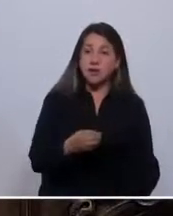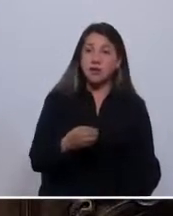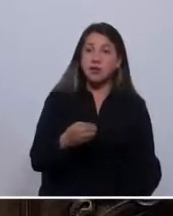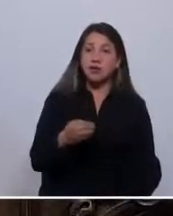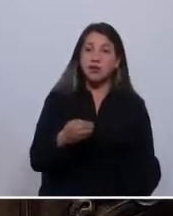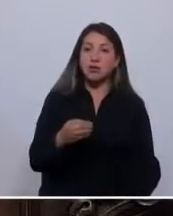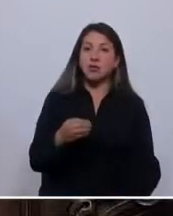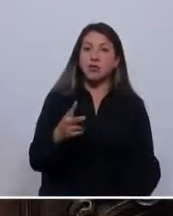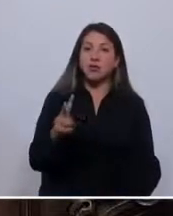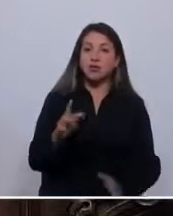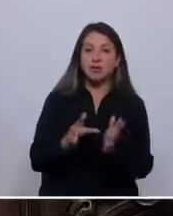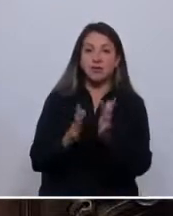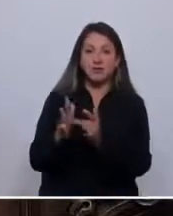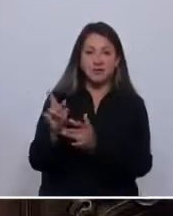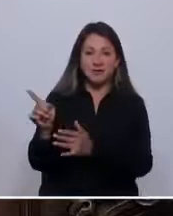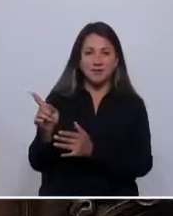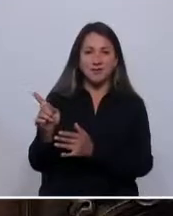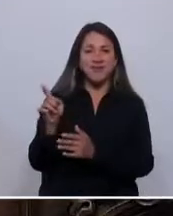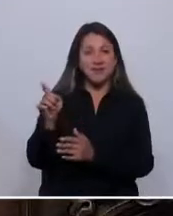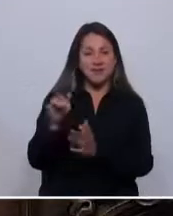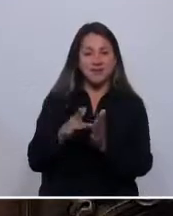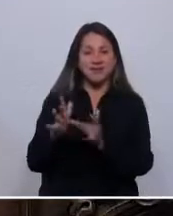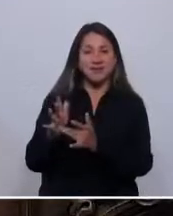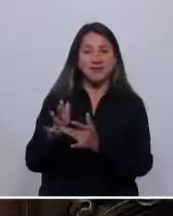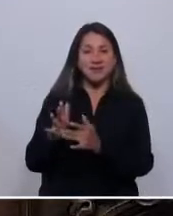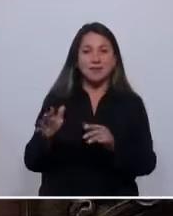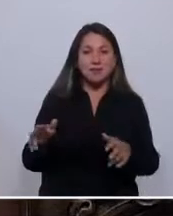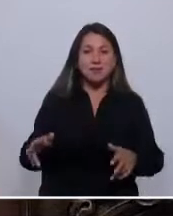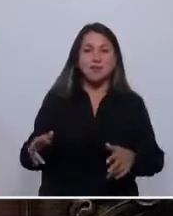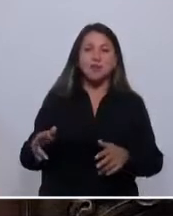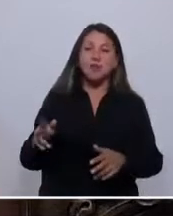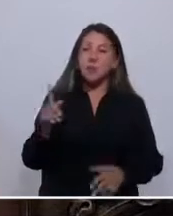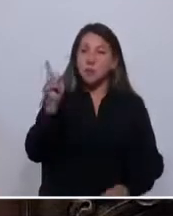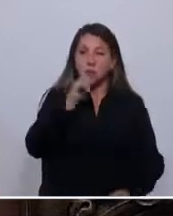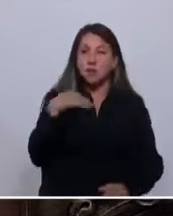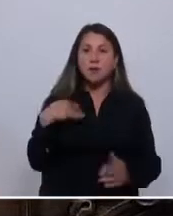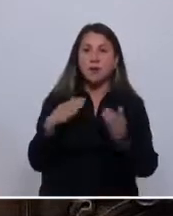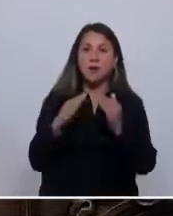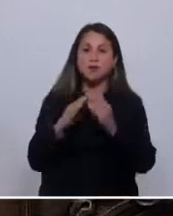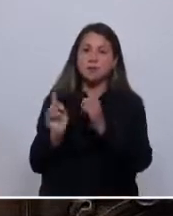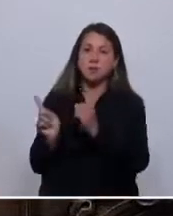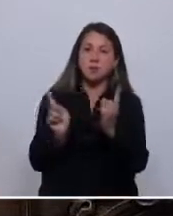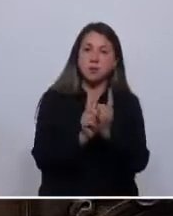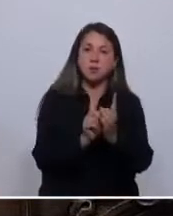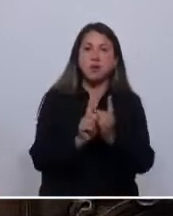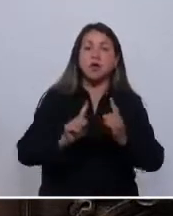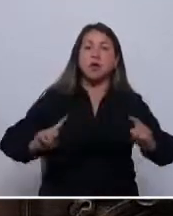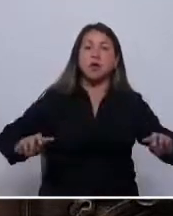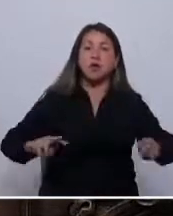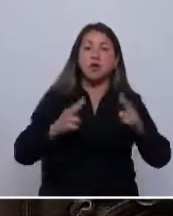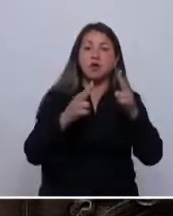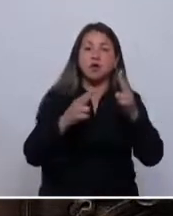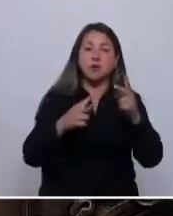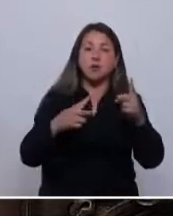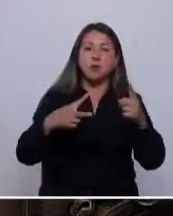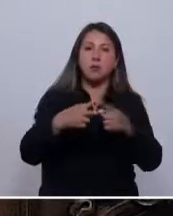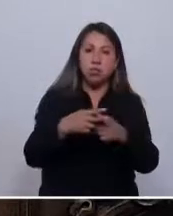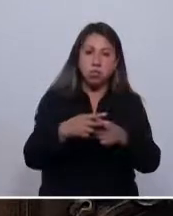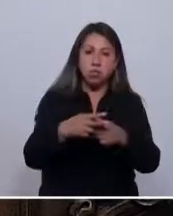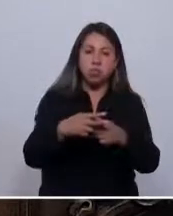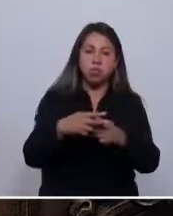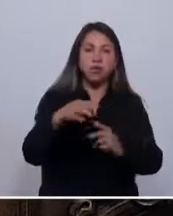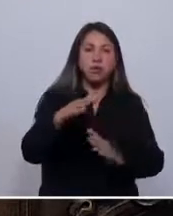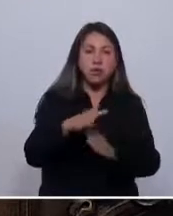carpintero se apronta a construir su última casa, la obra inconclusa, la que por